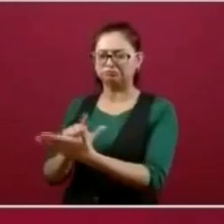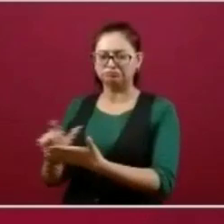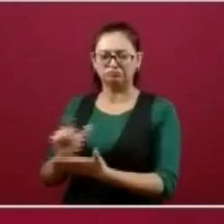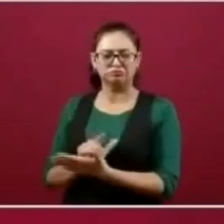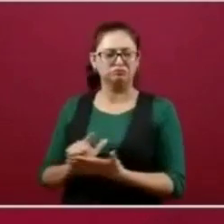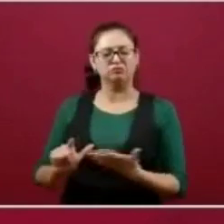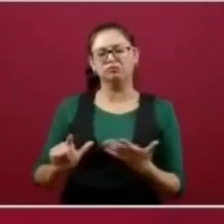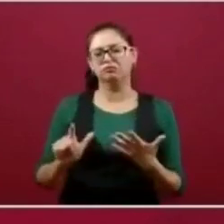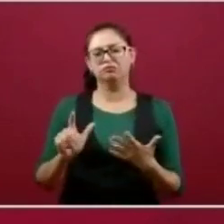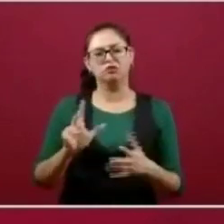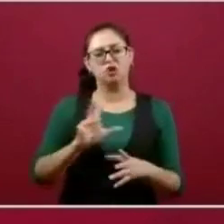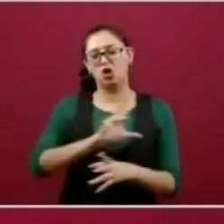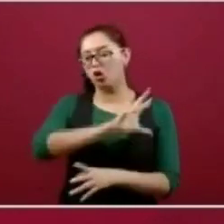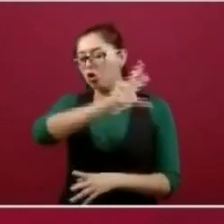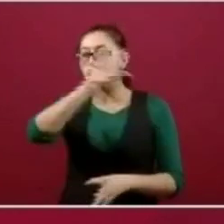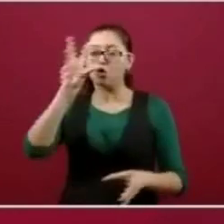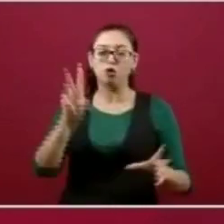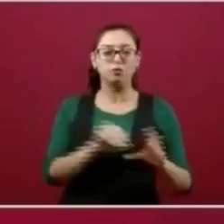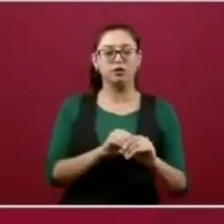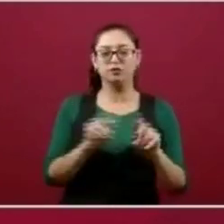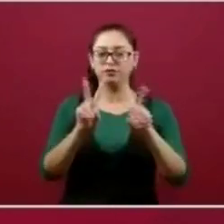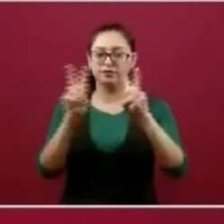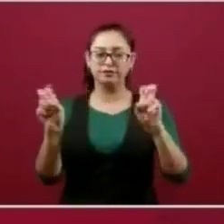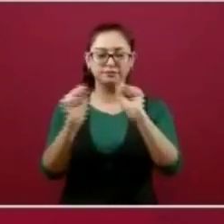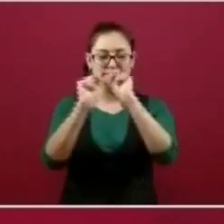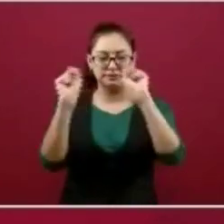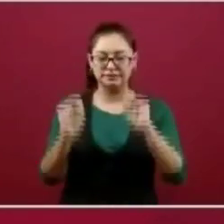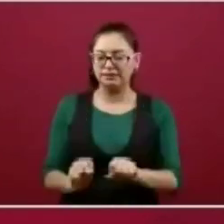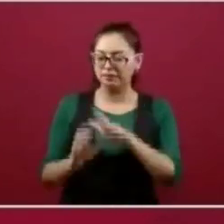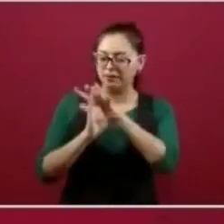todo el sistema migratorio,